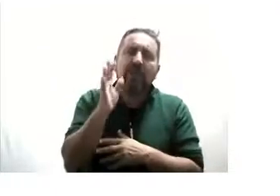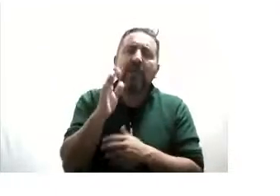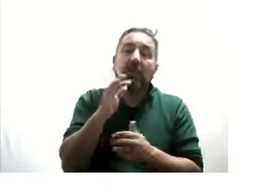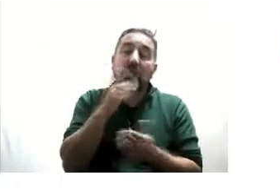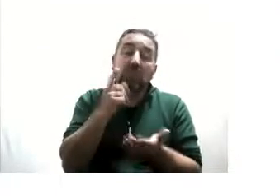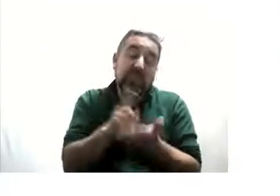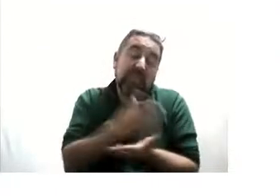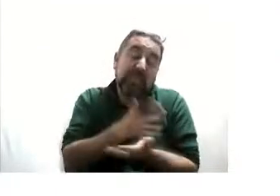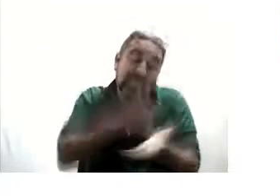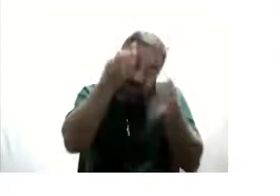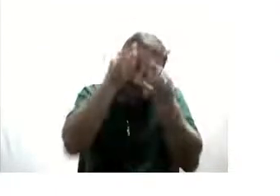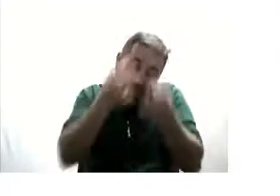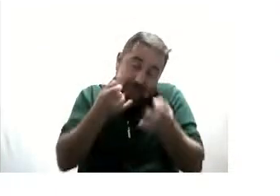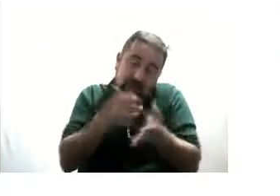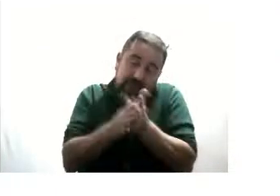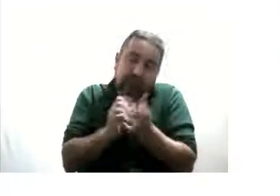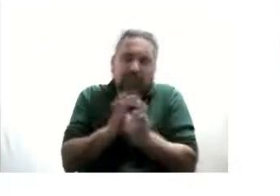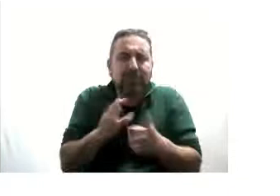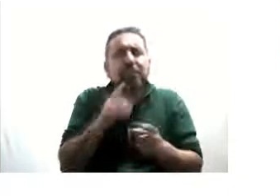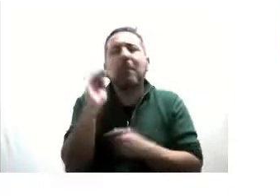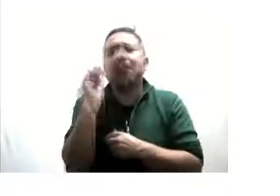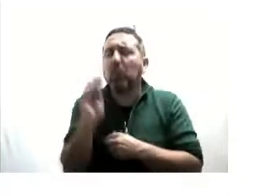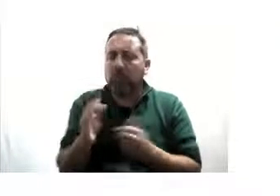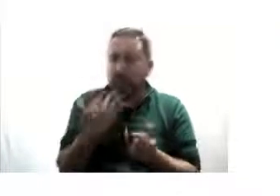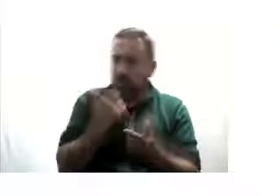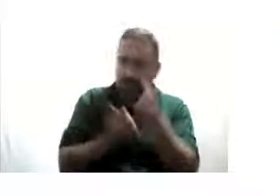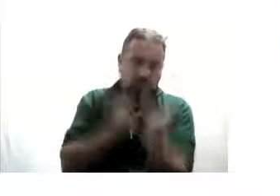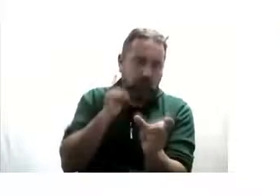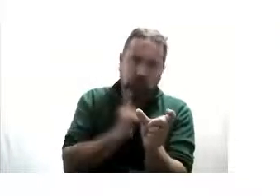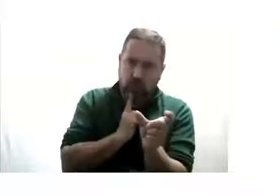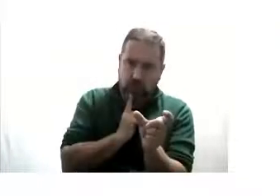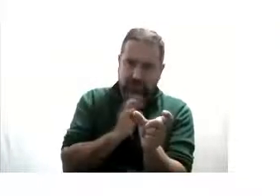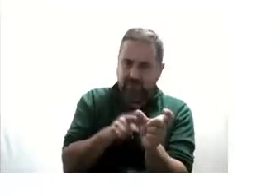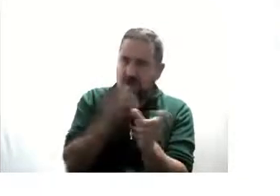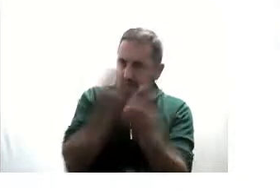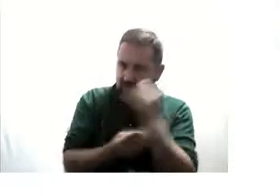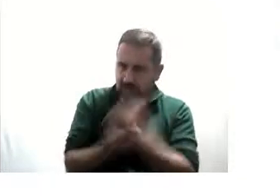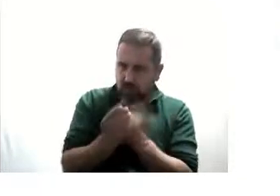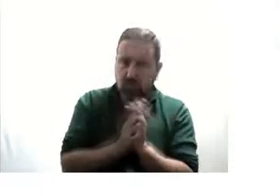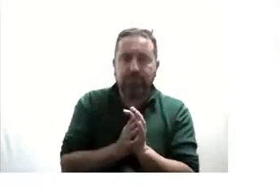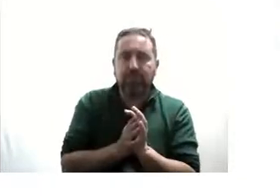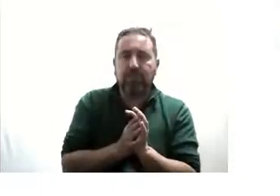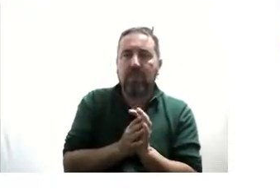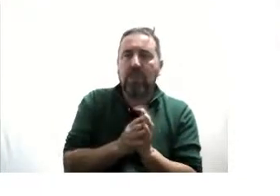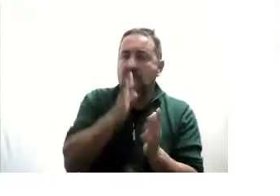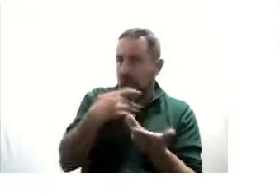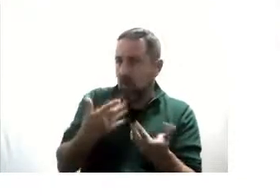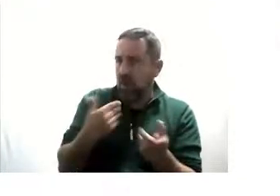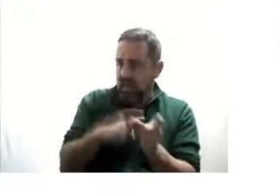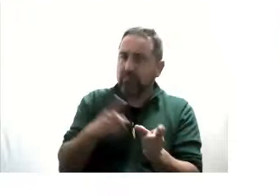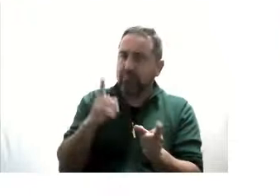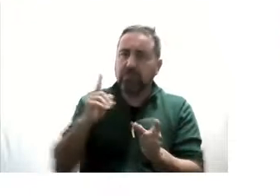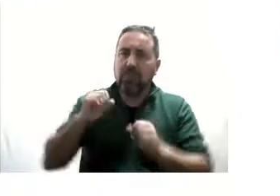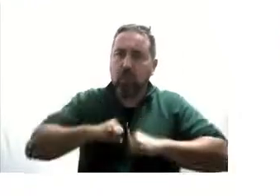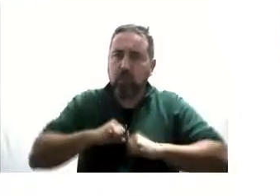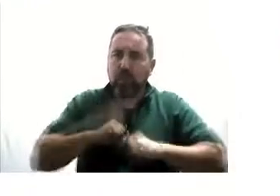si quieres matizar alguna cosa. En el caso de una persona sorda de nacimiento, que ahora mismo ya es adulta, ya ha